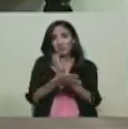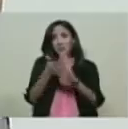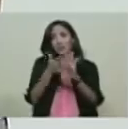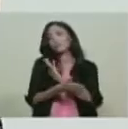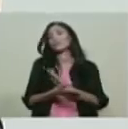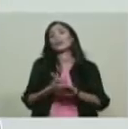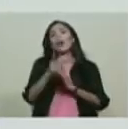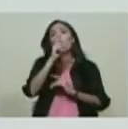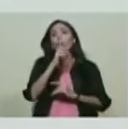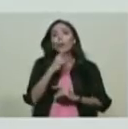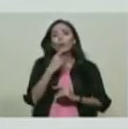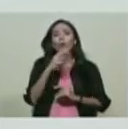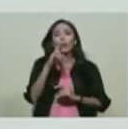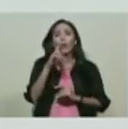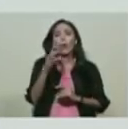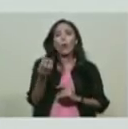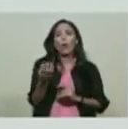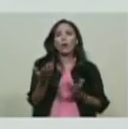código QR,